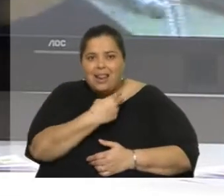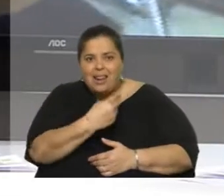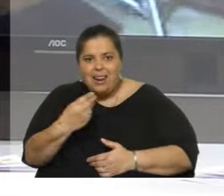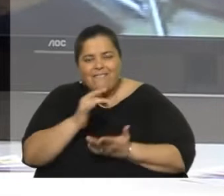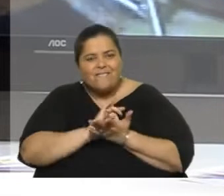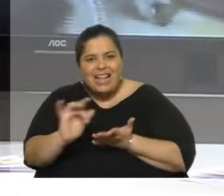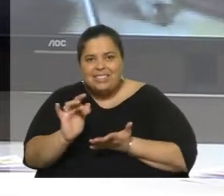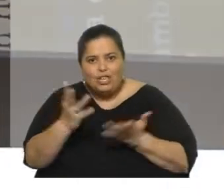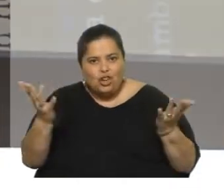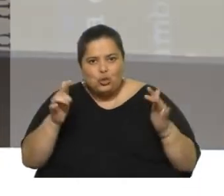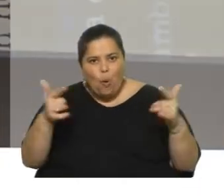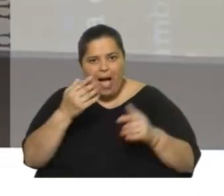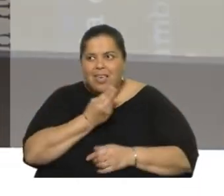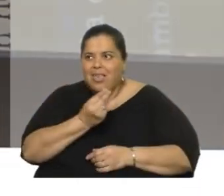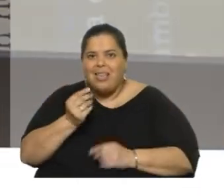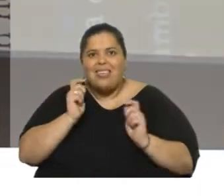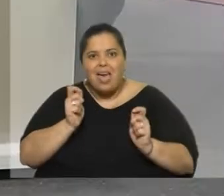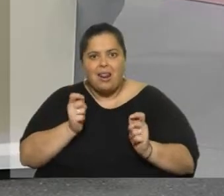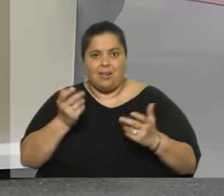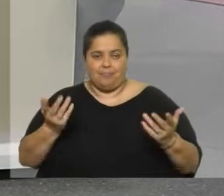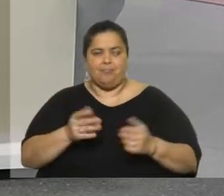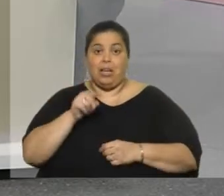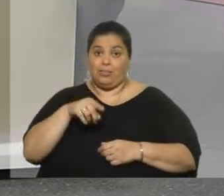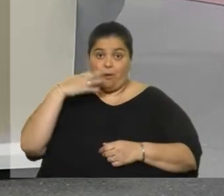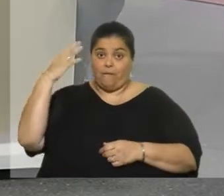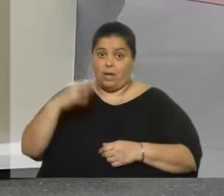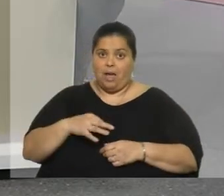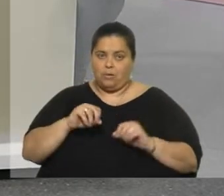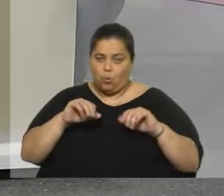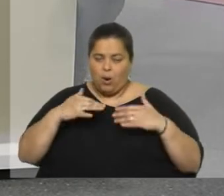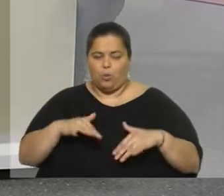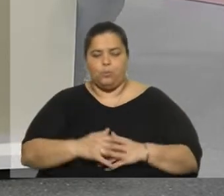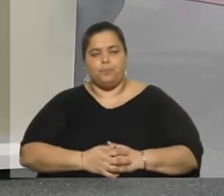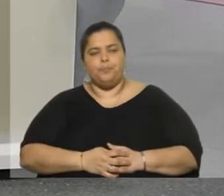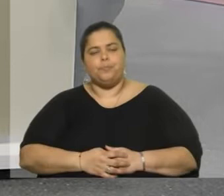vacíos. Sí, es verdad. Existe. Y realmente eso impresiona.